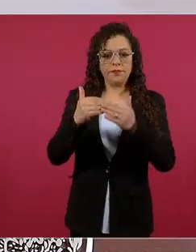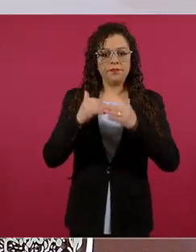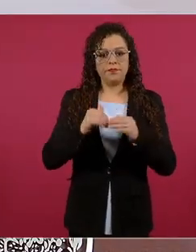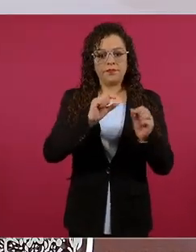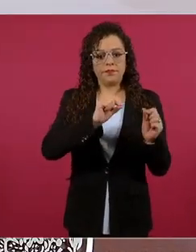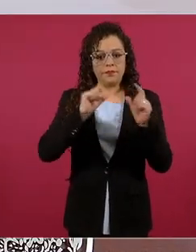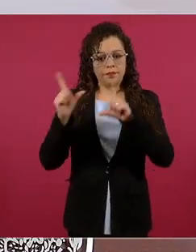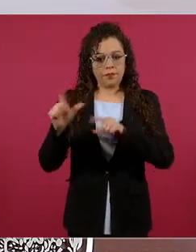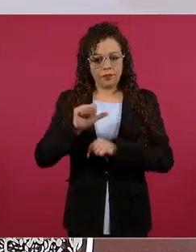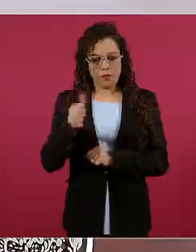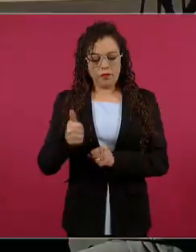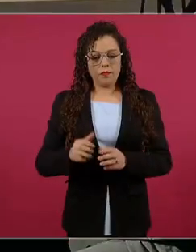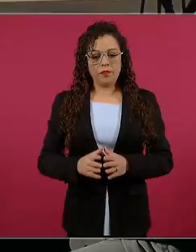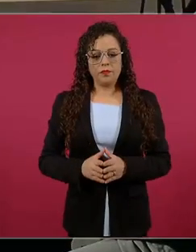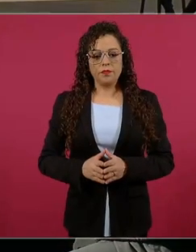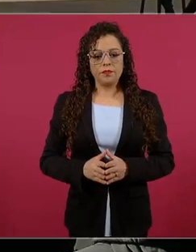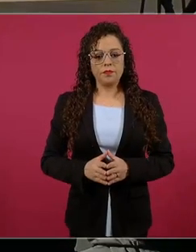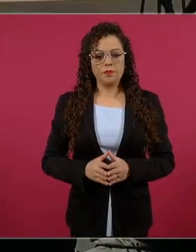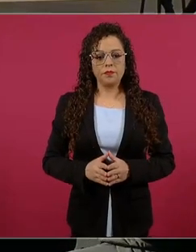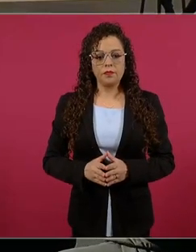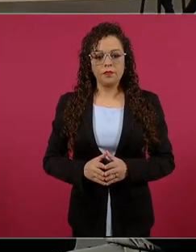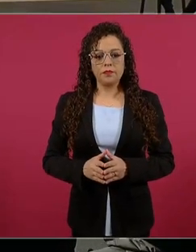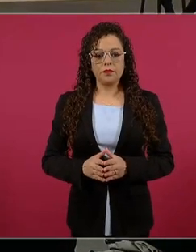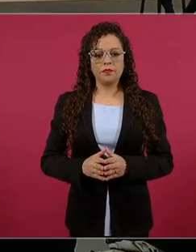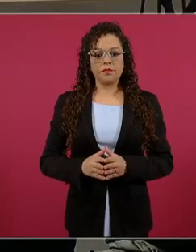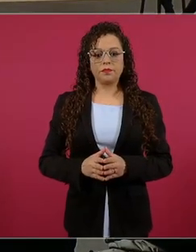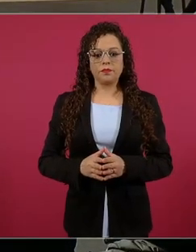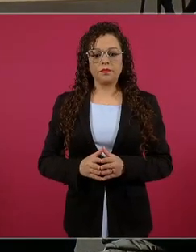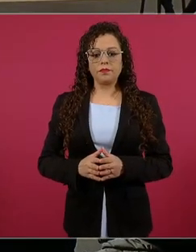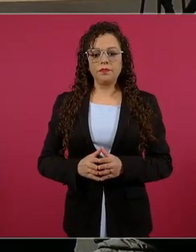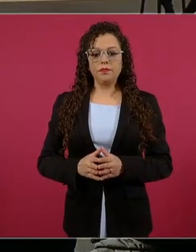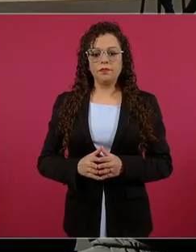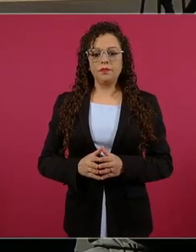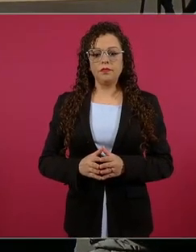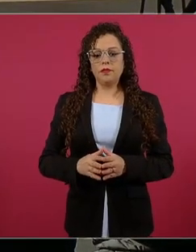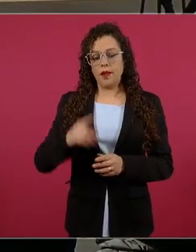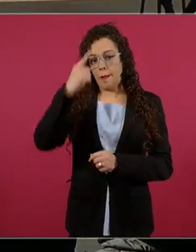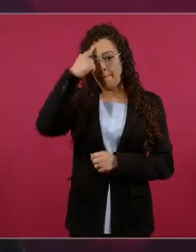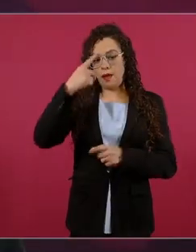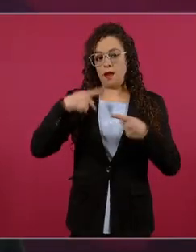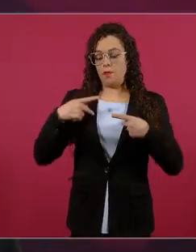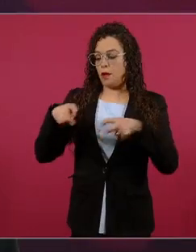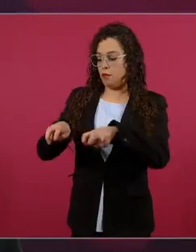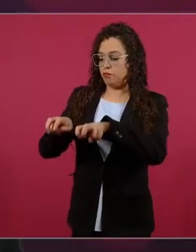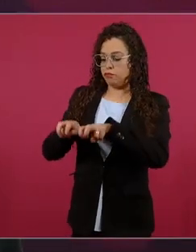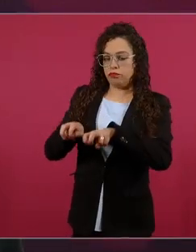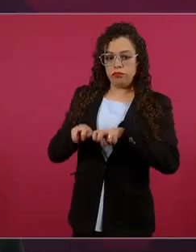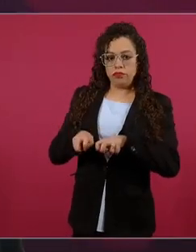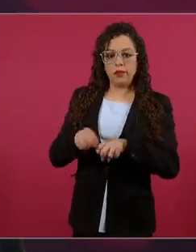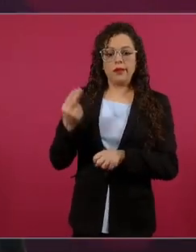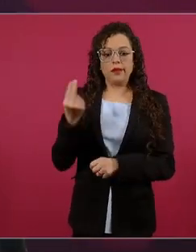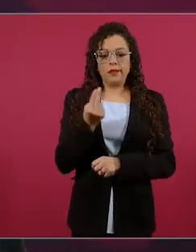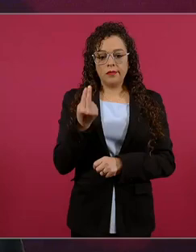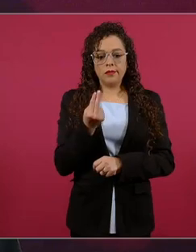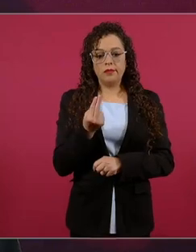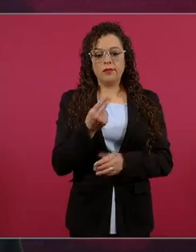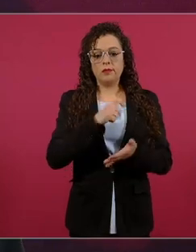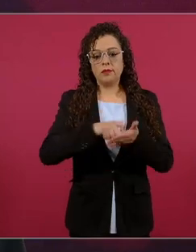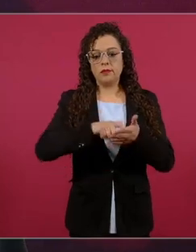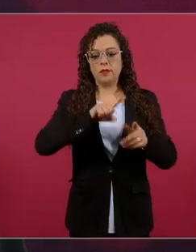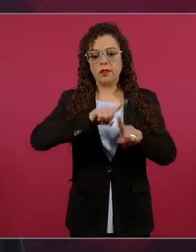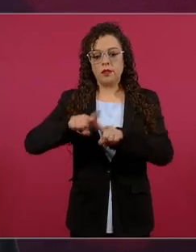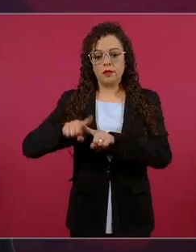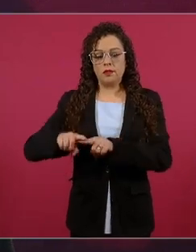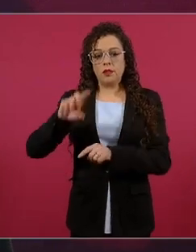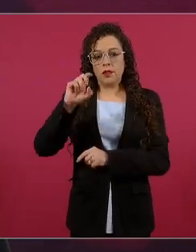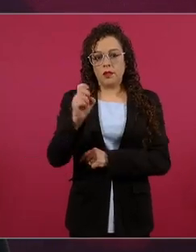operando ya la red, estamos moviendo carga y pasajeros. Para eso tuvimos adquirir diferente equipo, entre ellos destacan 32